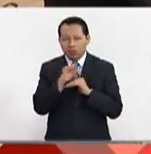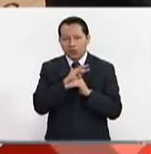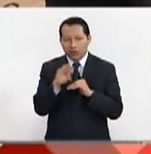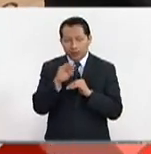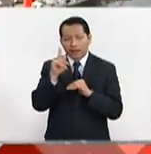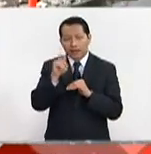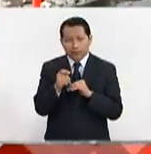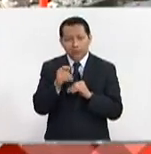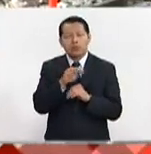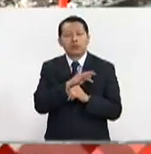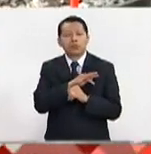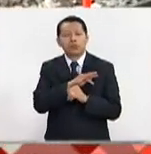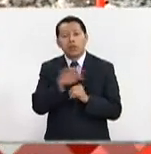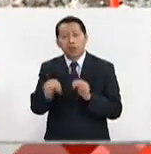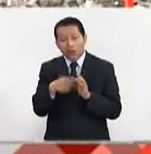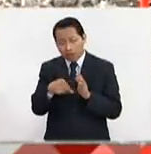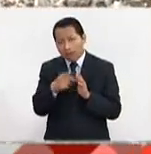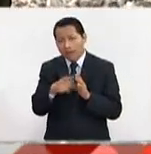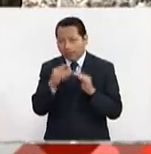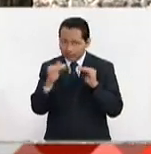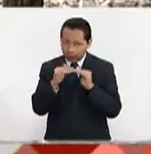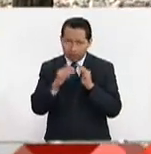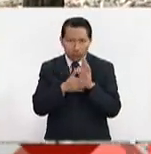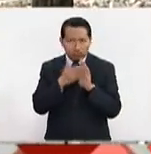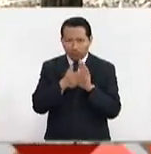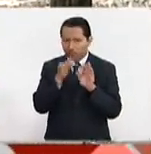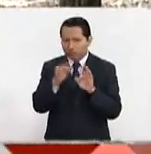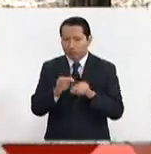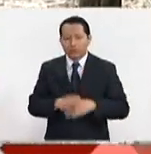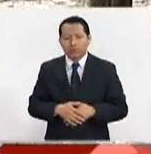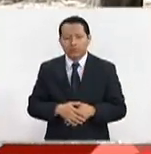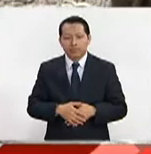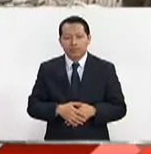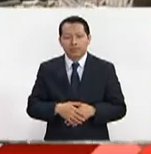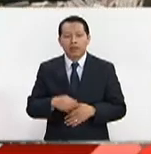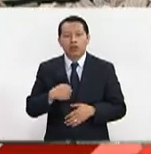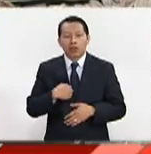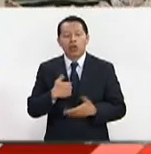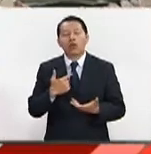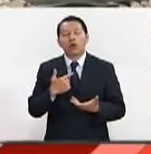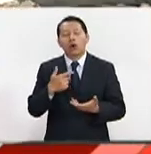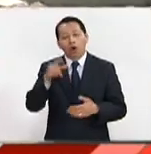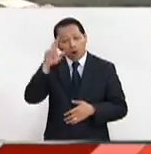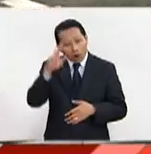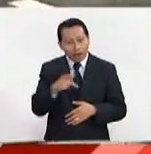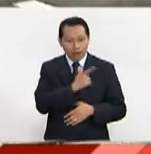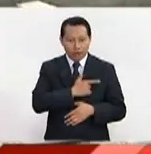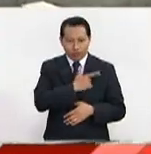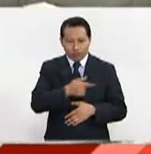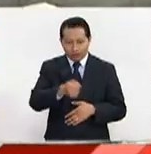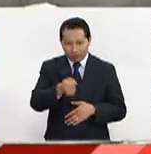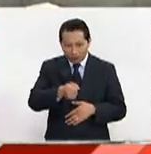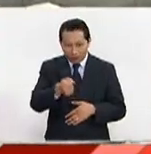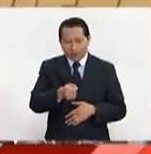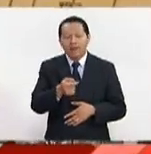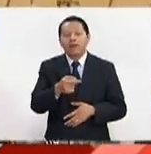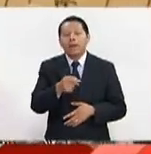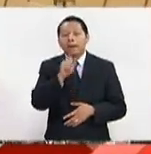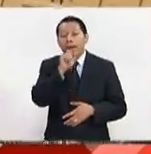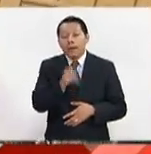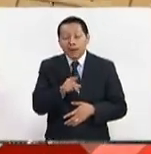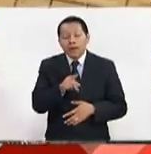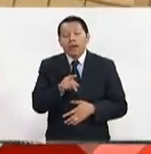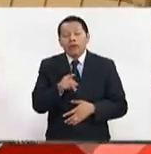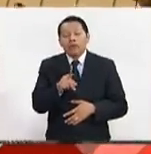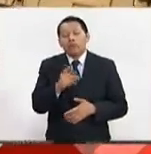el menor tiempo posible recuperar su patrimonio. Juan Rebolledo, me da mucho gusto saludarte. Estas medidas no